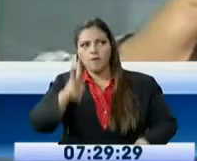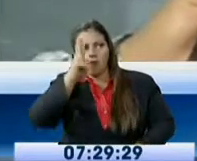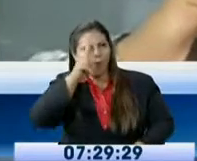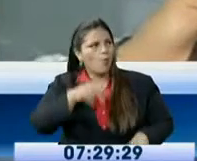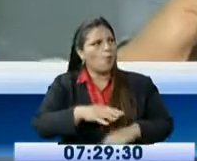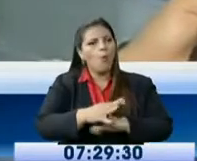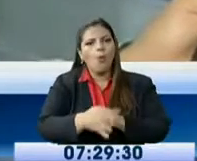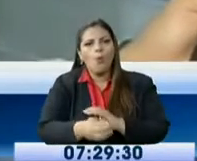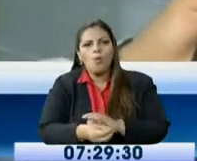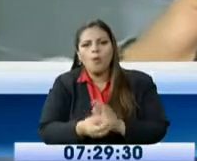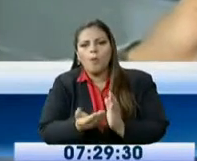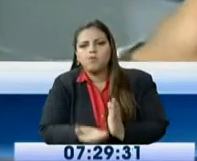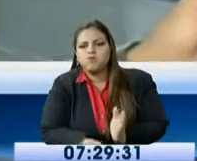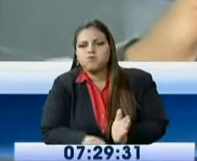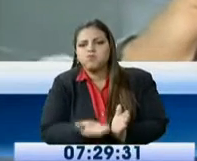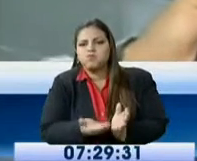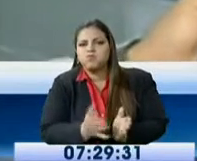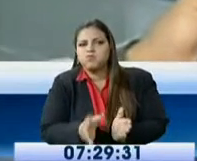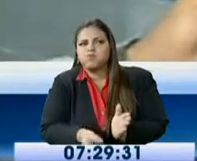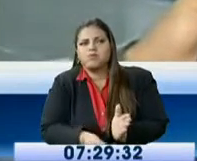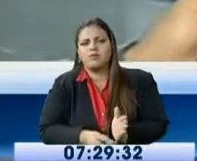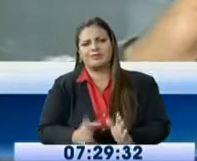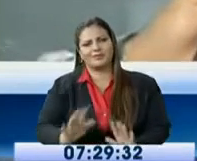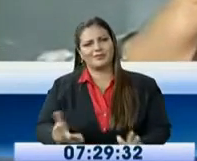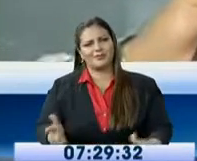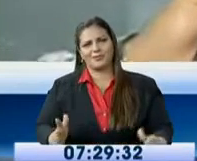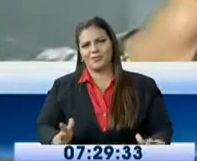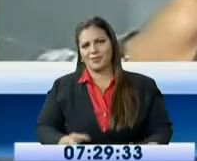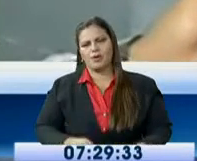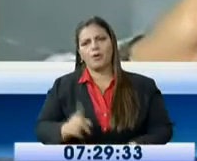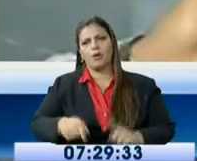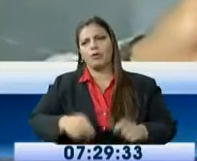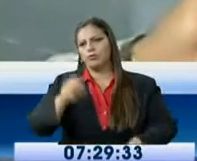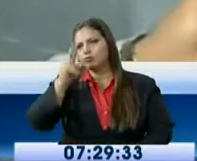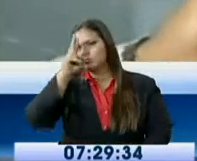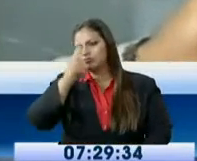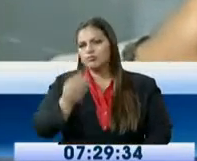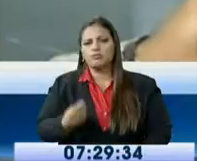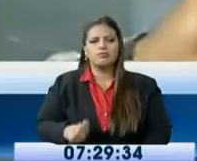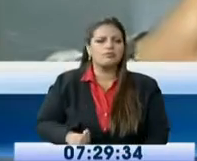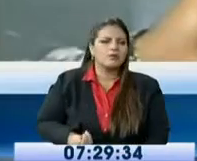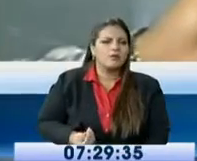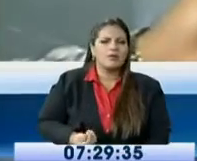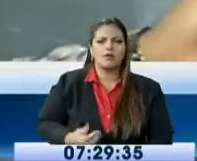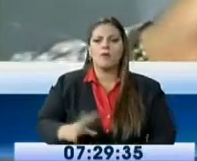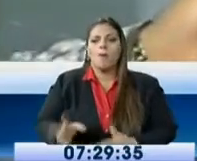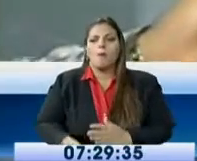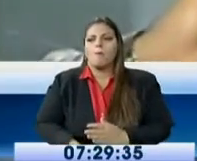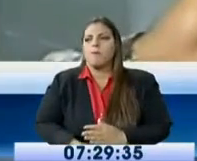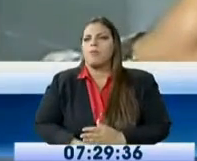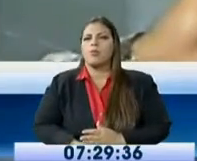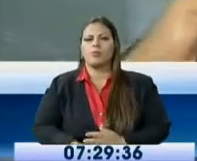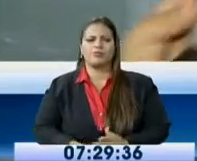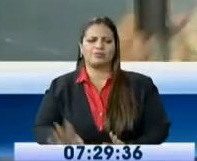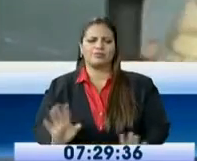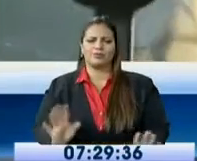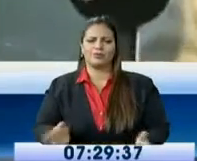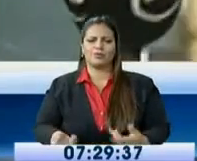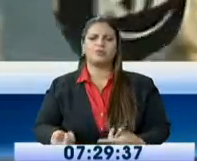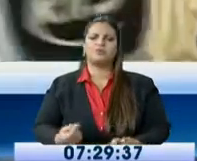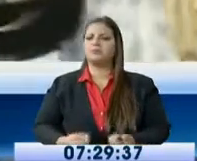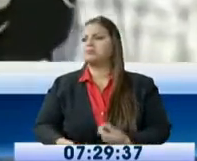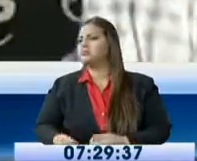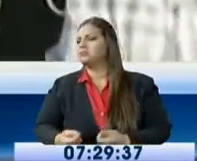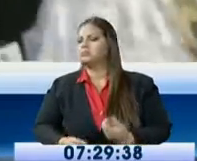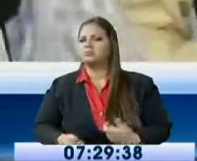no vayan a personas inescrupulosas querer subir el precio de este producto que es de gran consumo de la familia ecuatoriana. Listo, muchas gracias,